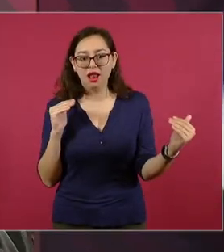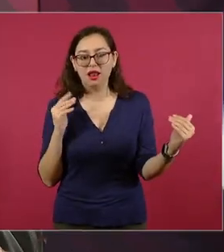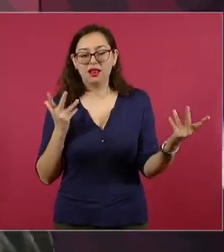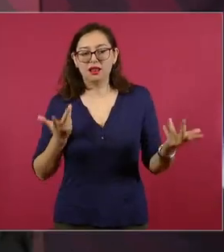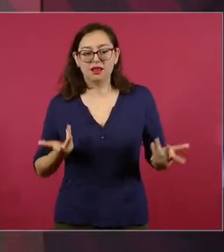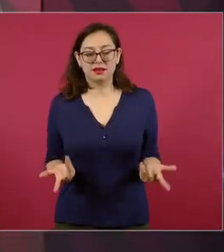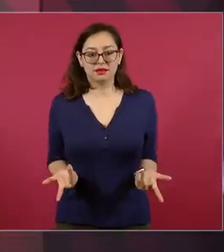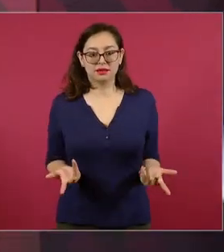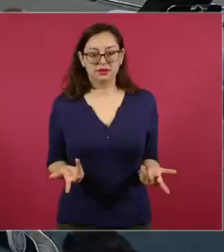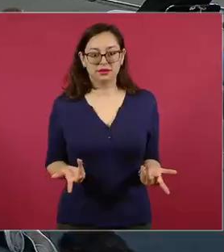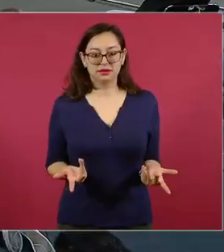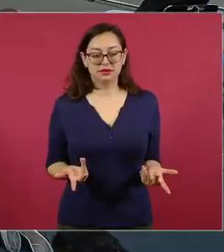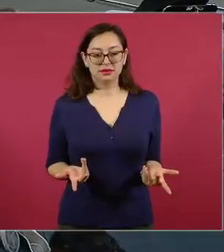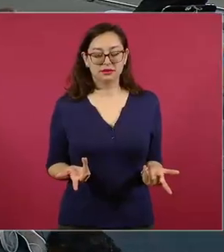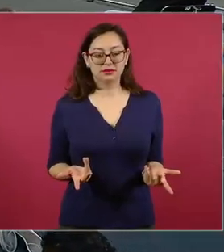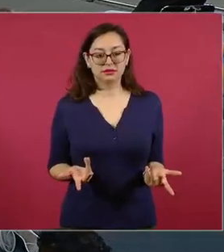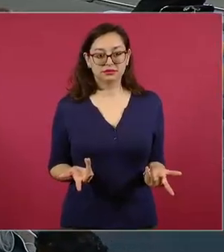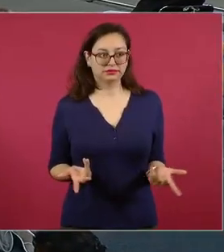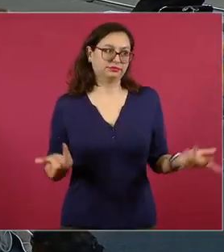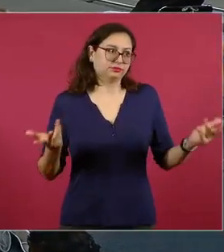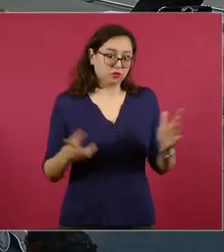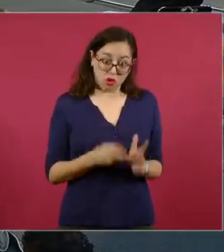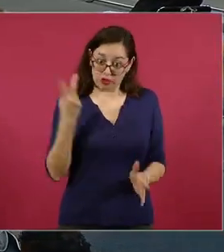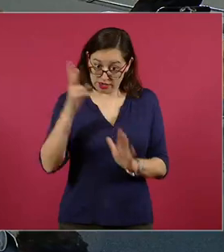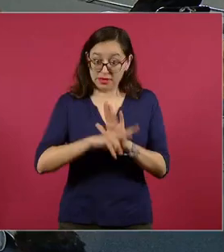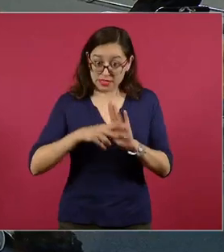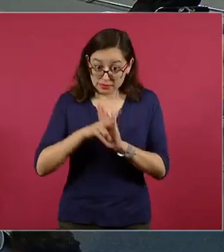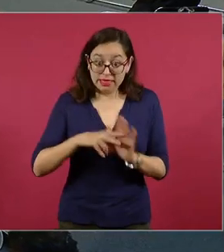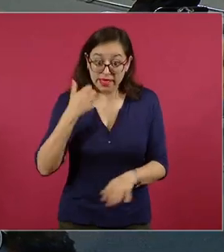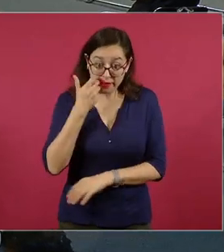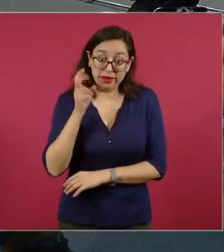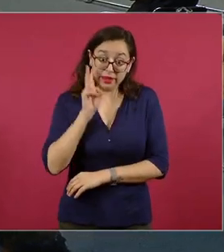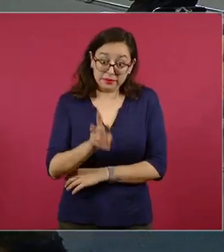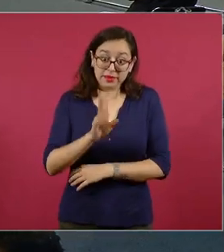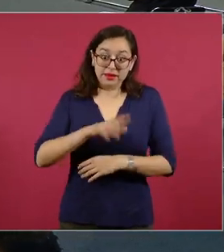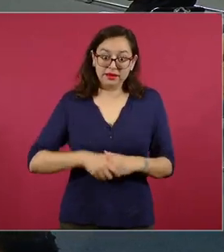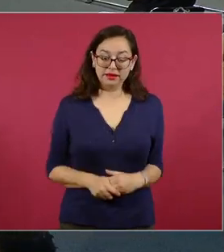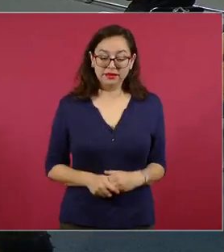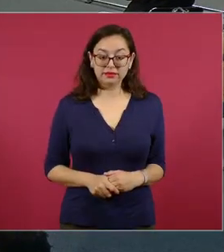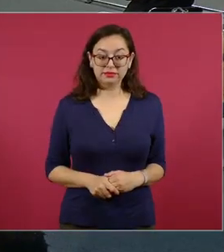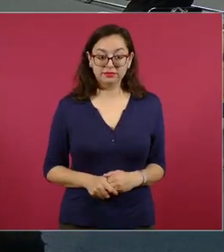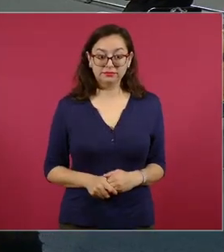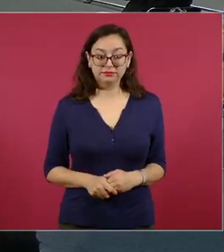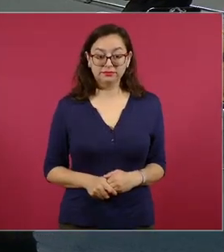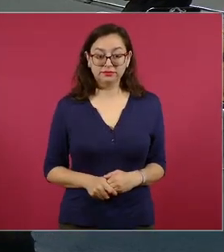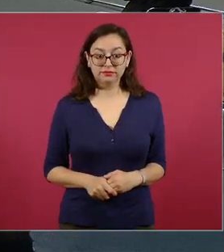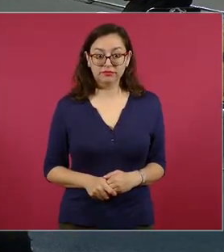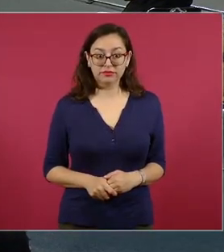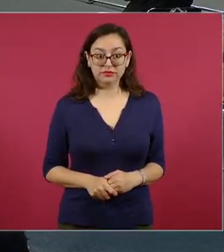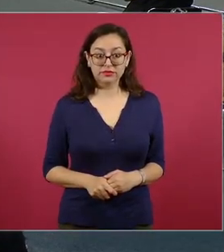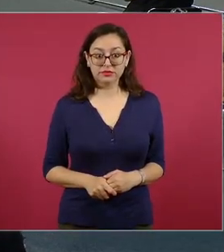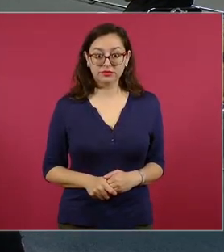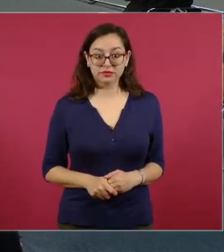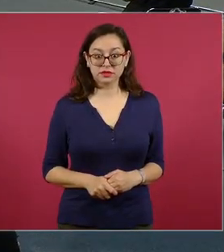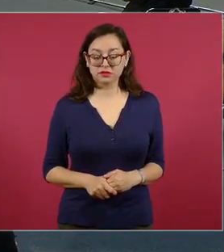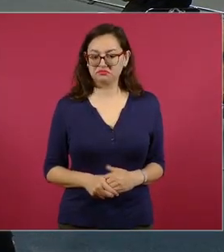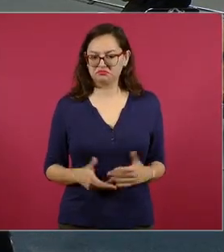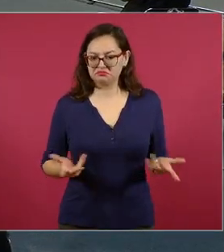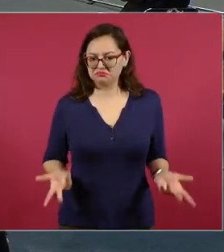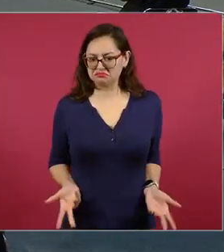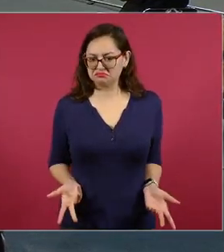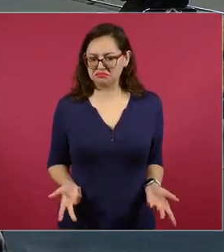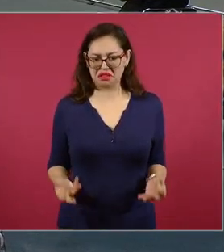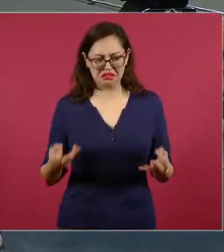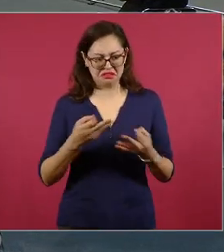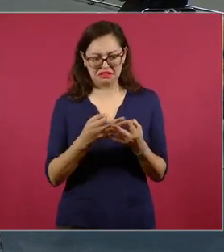¿Por qué no pones el video? Habla de expropiación cuando no hay expropiación. No hay expropiación, es